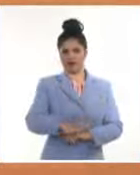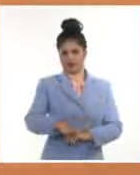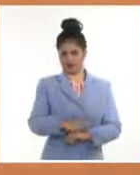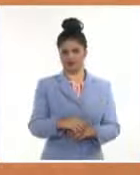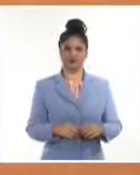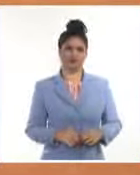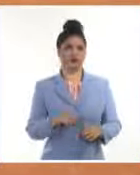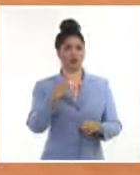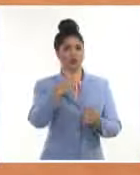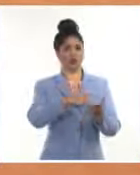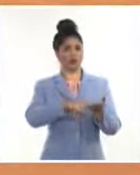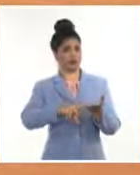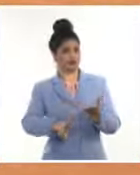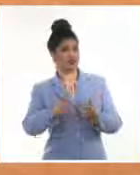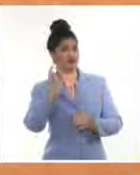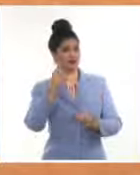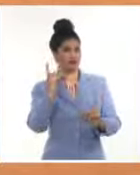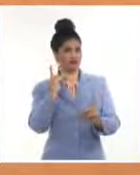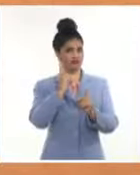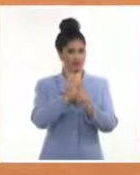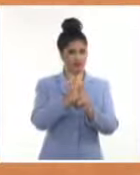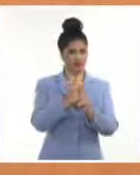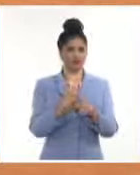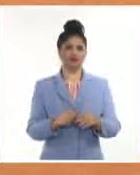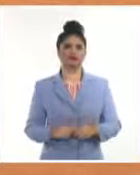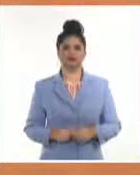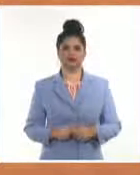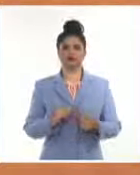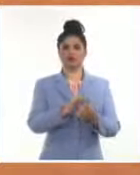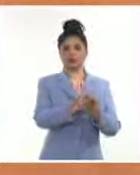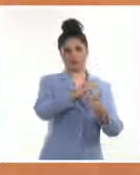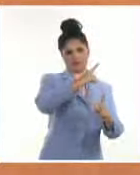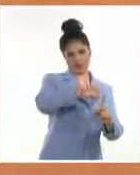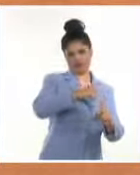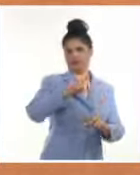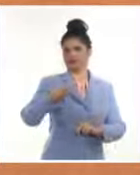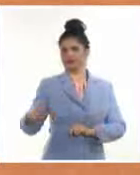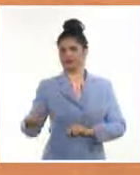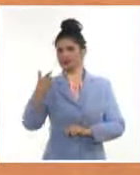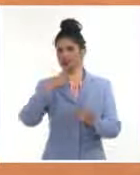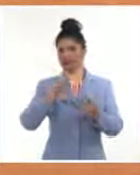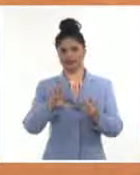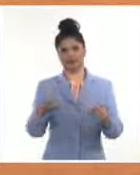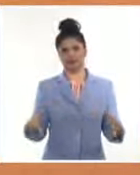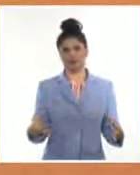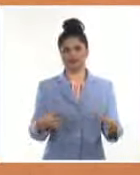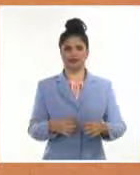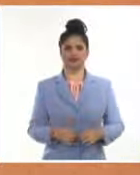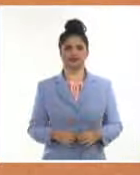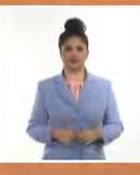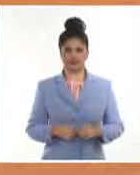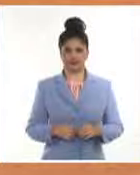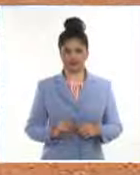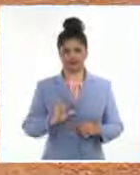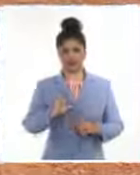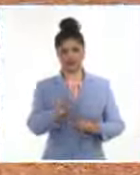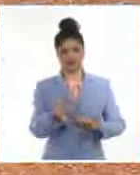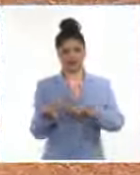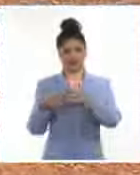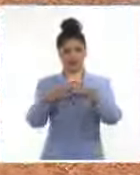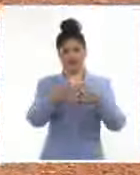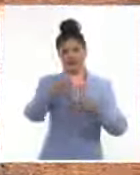provincias que discutieron el título en la Liga Élite, Matanzas y Artemisa, pero en este caso serán el equipo de los pequeñines.